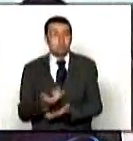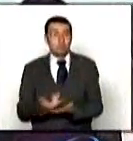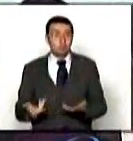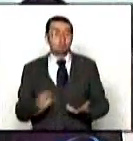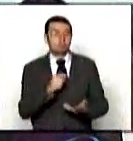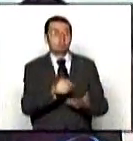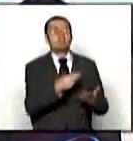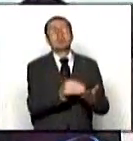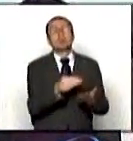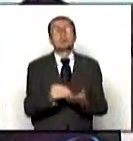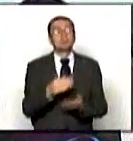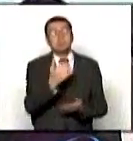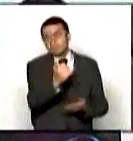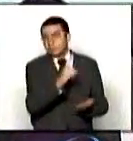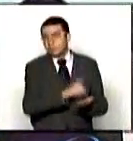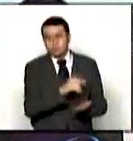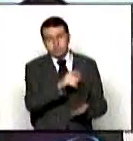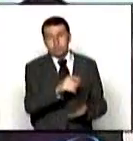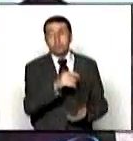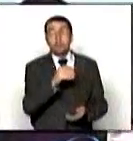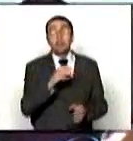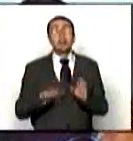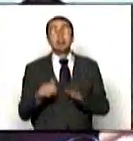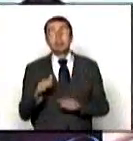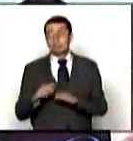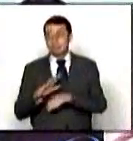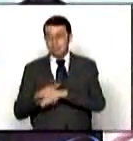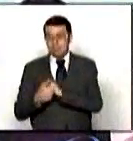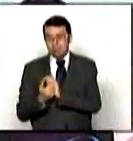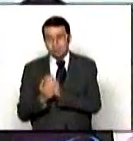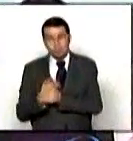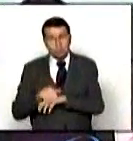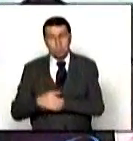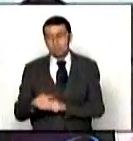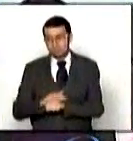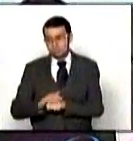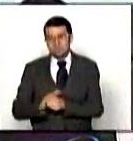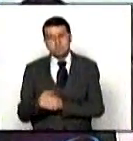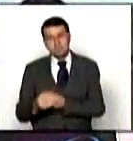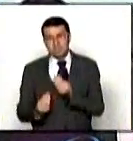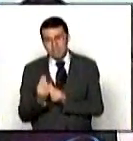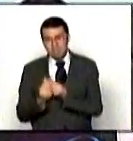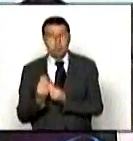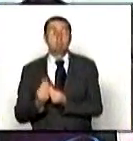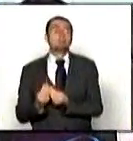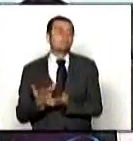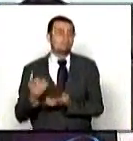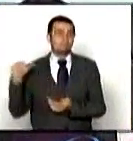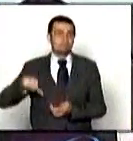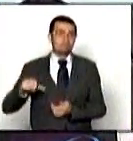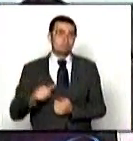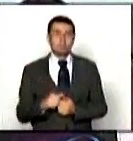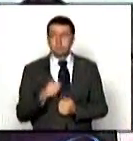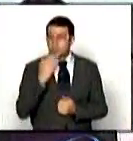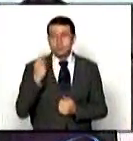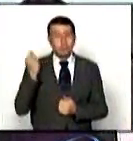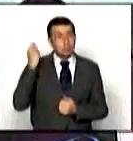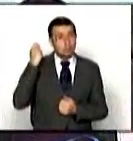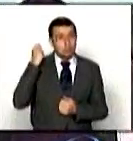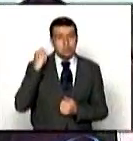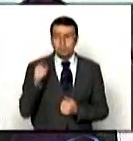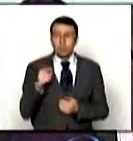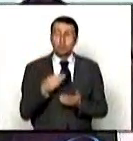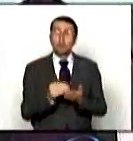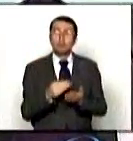y vamos a comprar las cosas donde siempre se contaminan con jabones, con otros químicos, y no es la mejor calidad. Ayer yo precisamente iba a comprarle frutas a mi hijo, y me dio tristeza